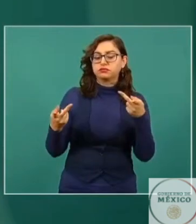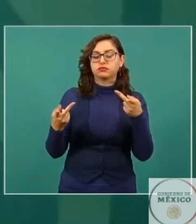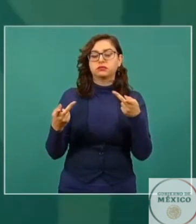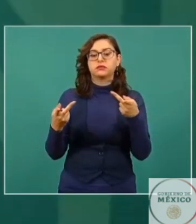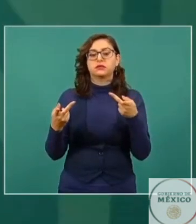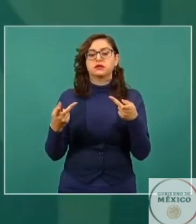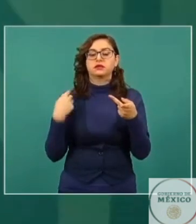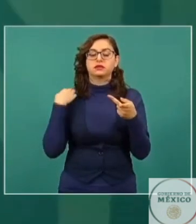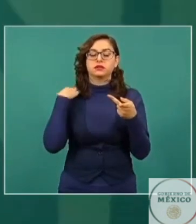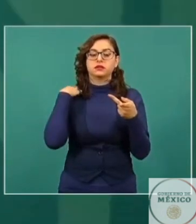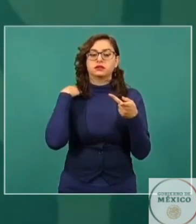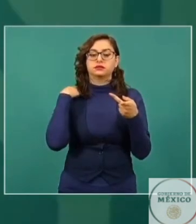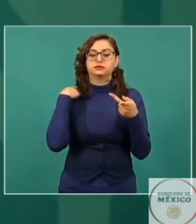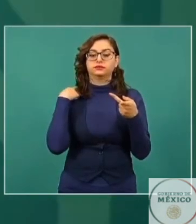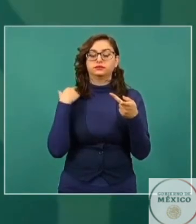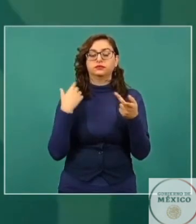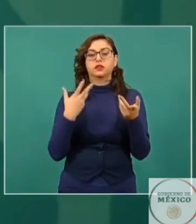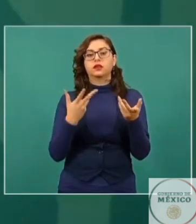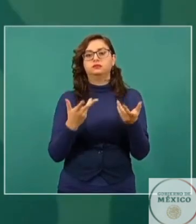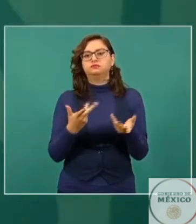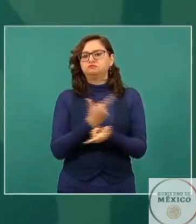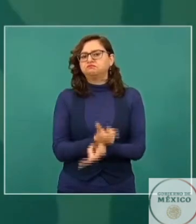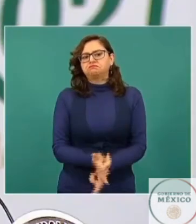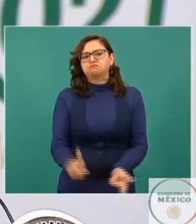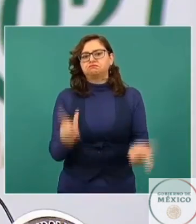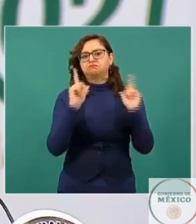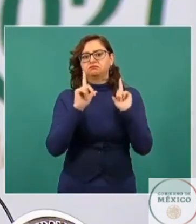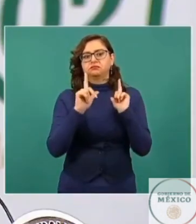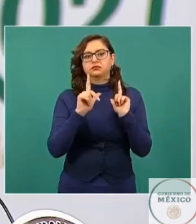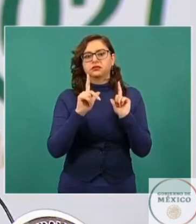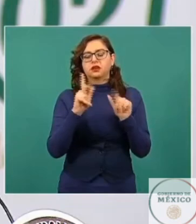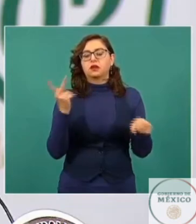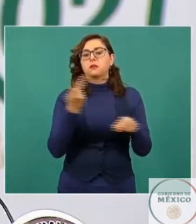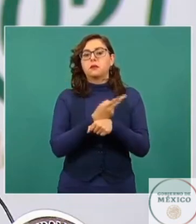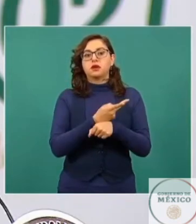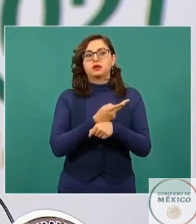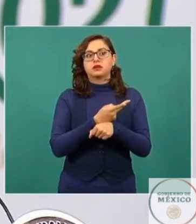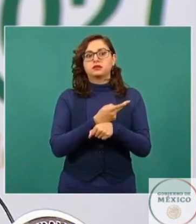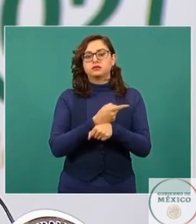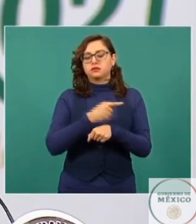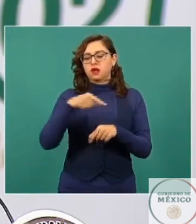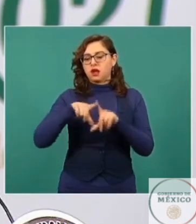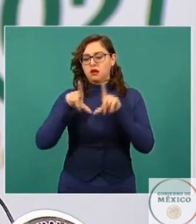favorecen el tráfico y el uso de armas en México vinculado a la violencia.